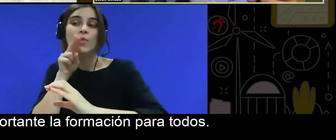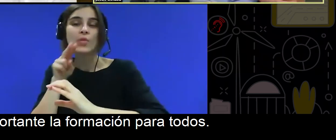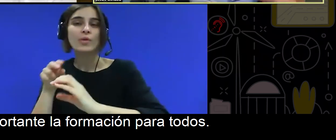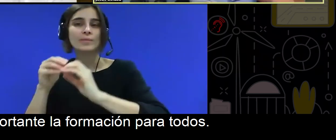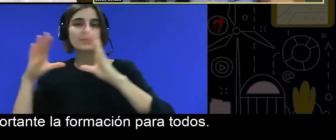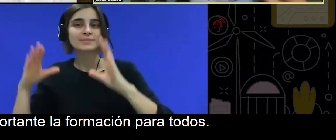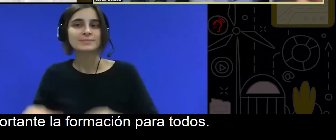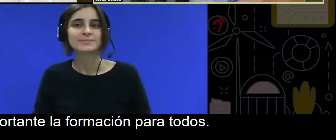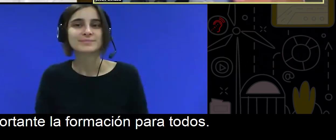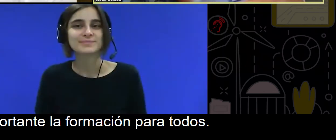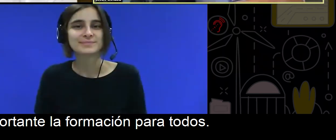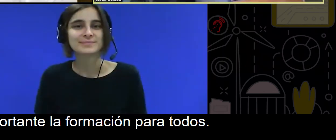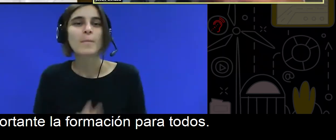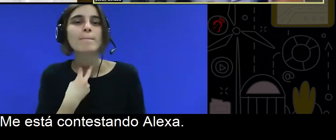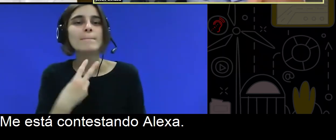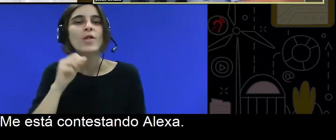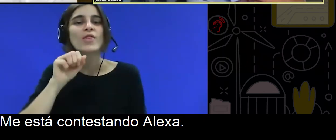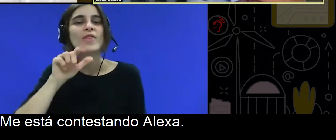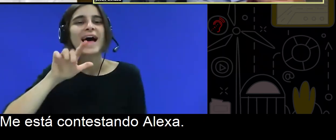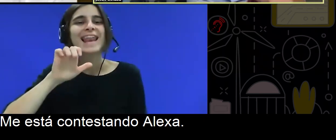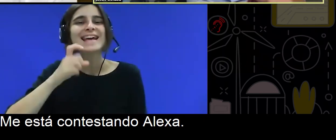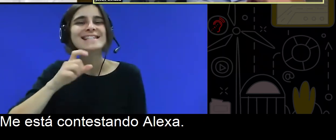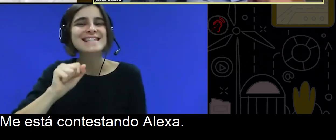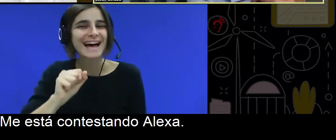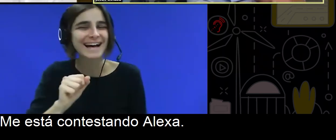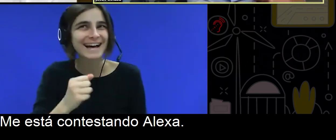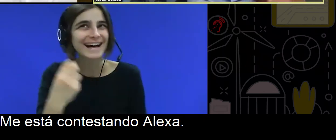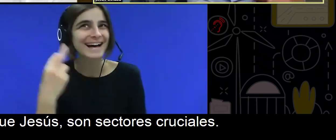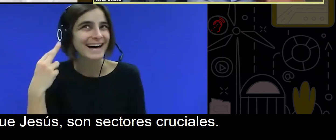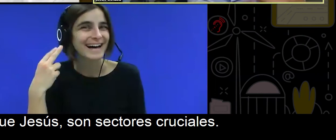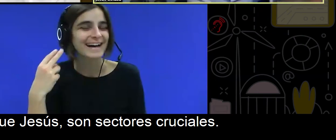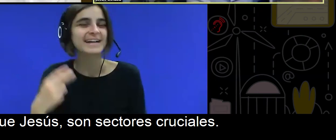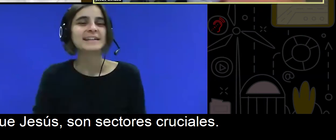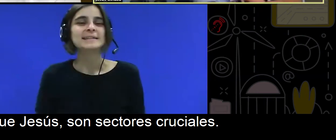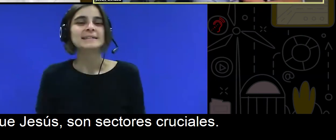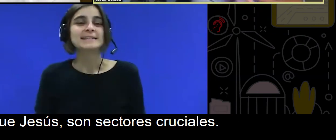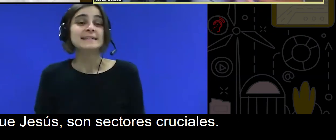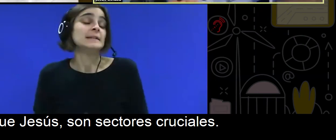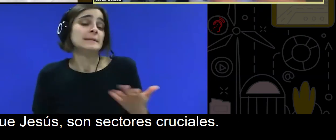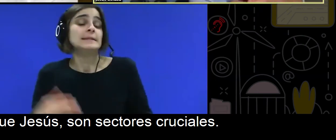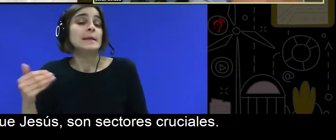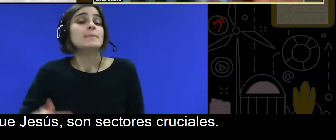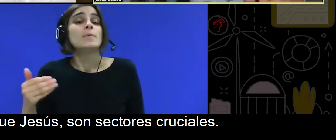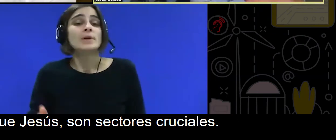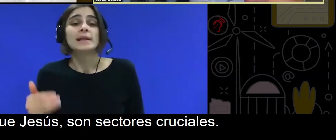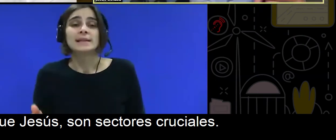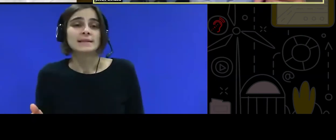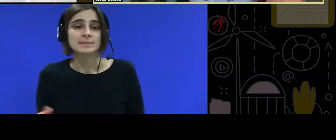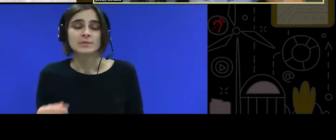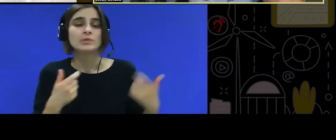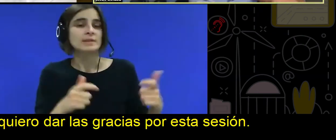formación es importante para todos. Me está contestando ahora Alexa. Así que, Jesús, es verdad que es crucial, son sectores